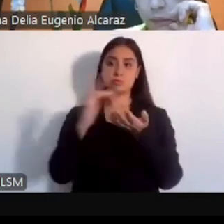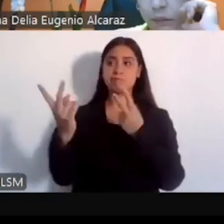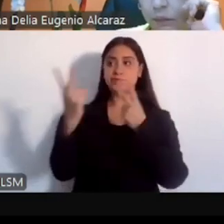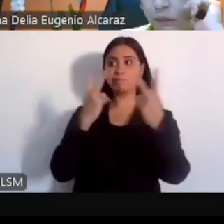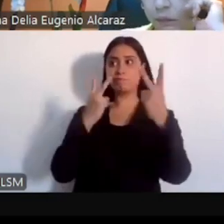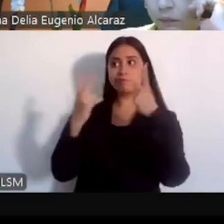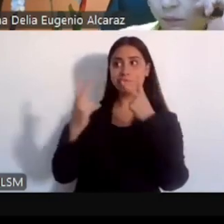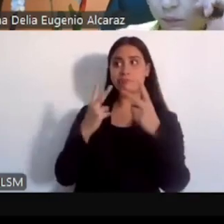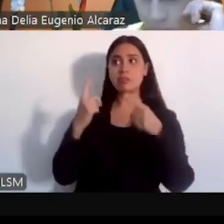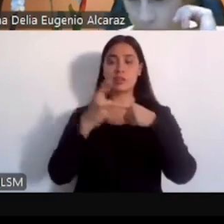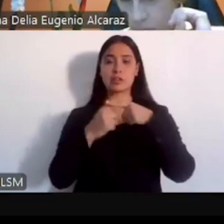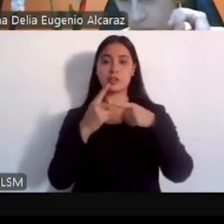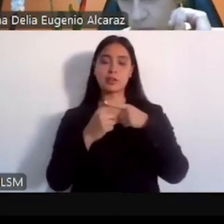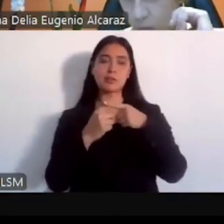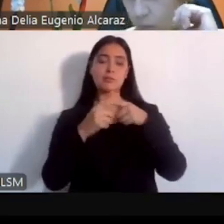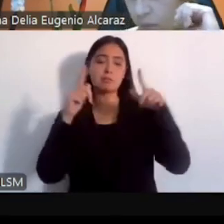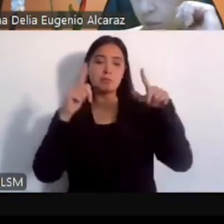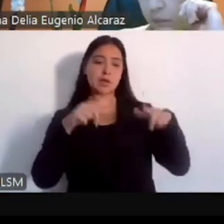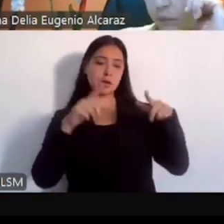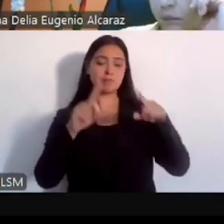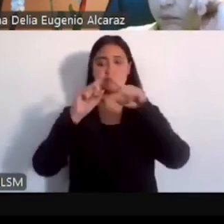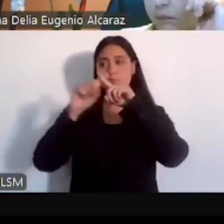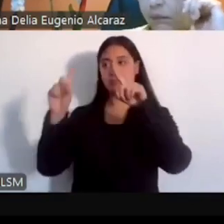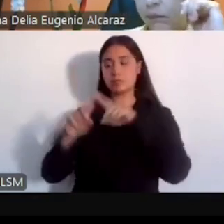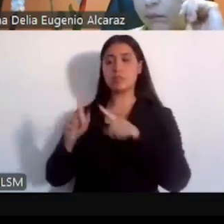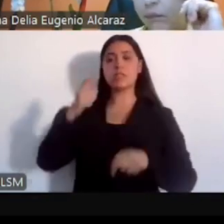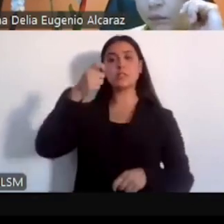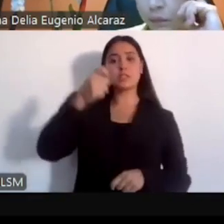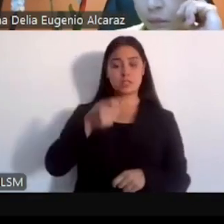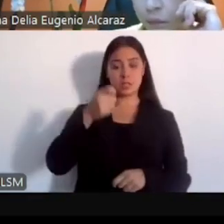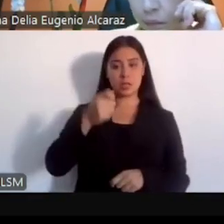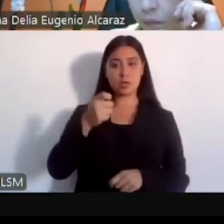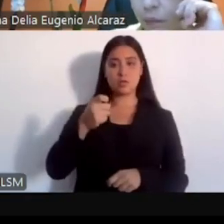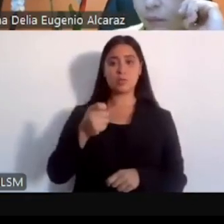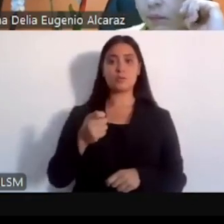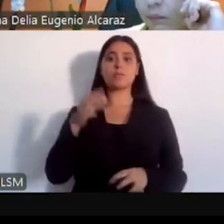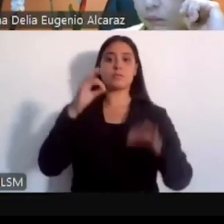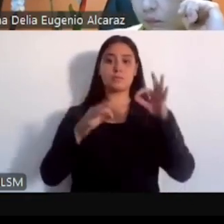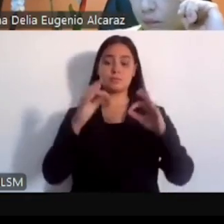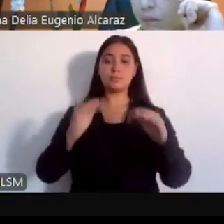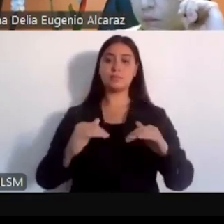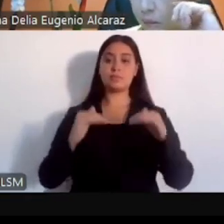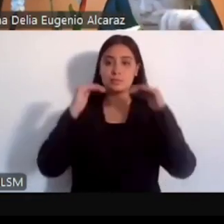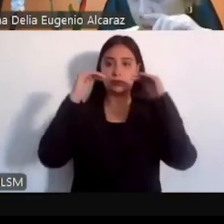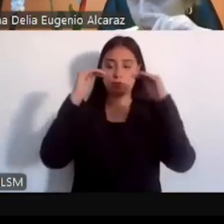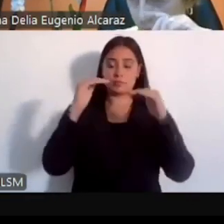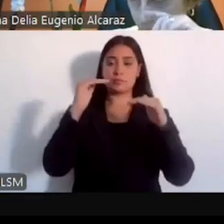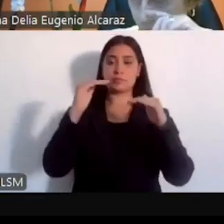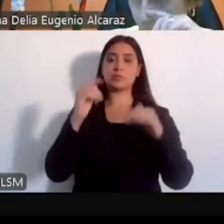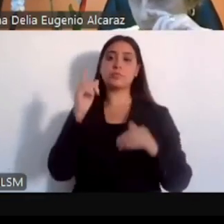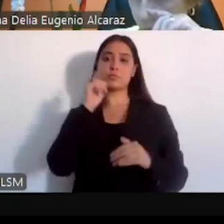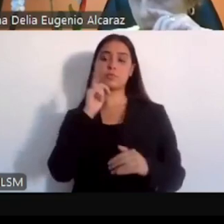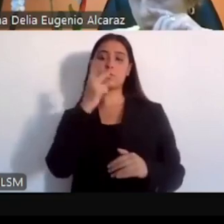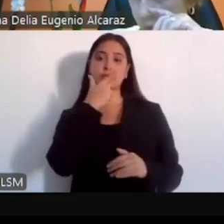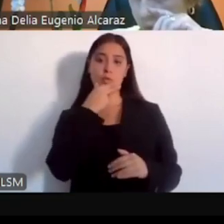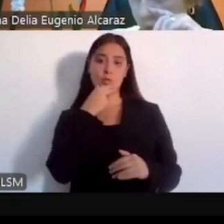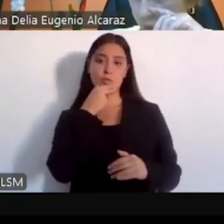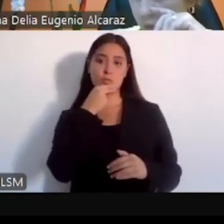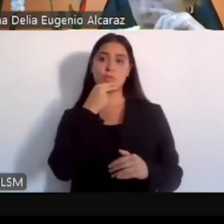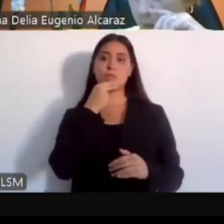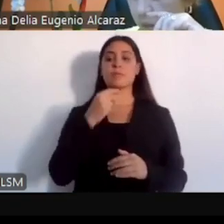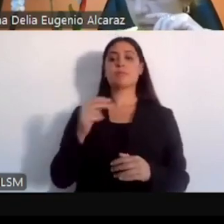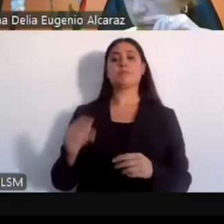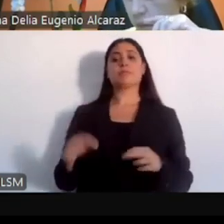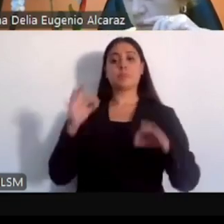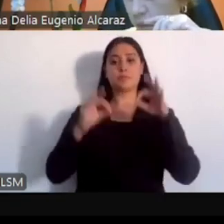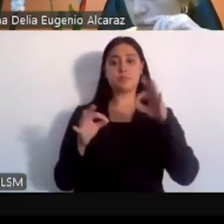nuestras plataformas digitales saludo cordialmente a las magistradas y al magistrado que integran el pleno de este tribunal electoral